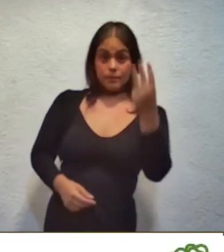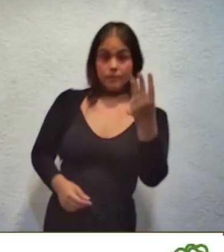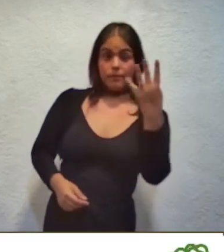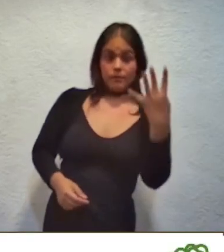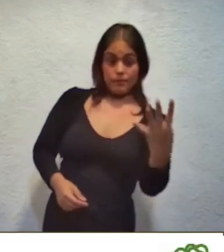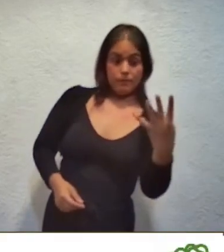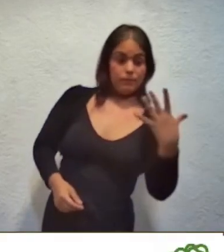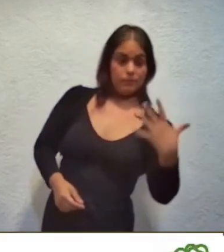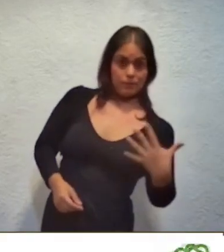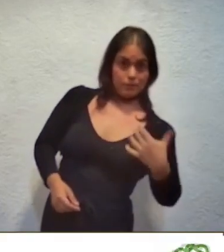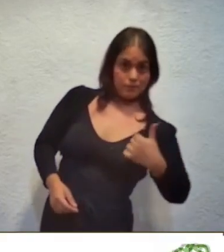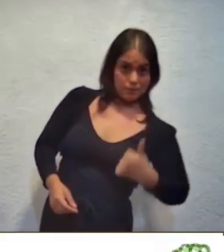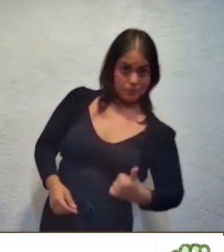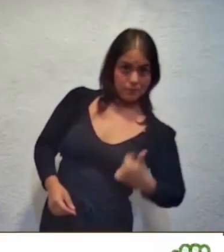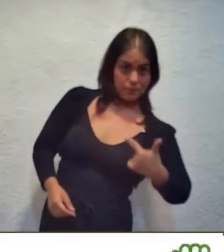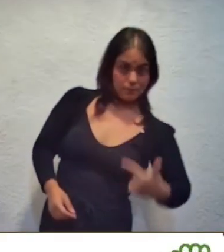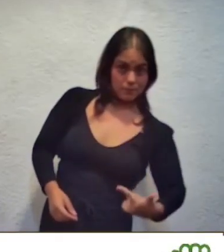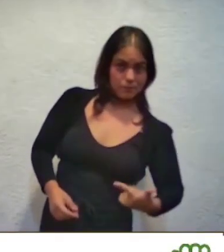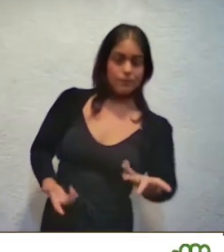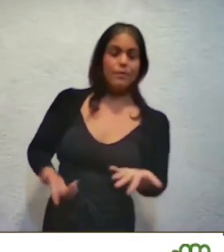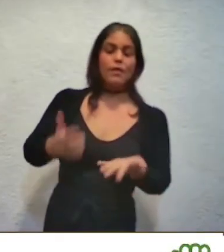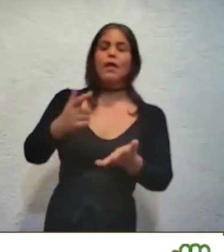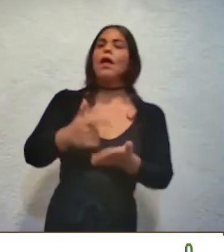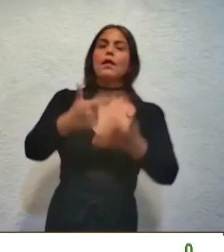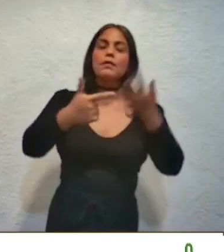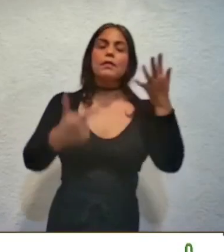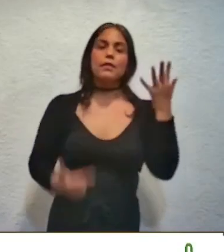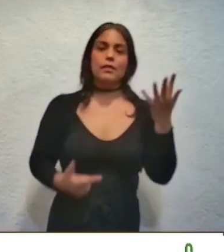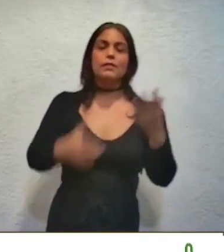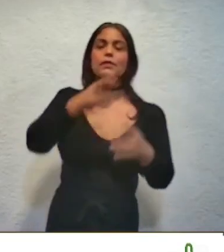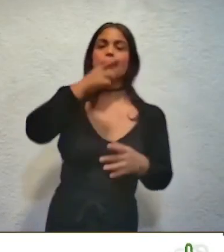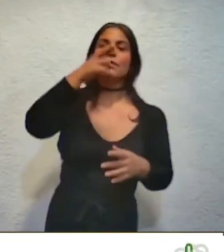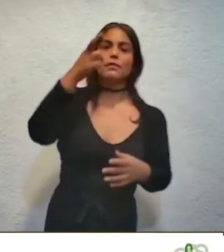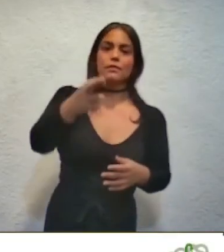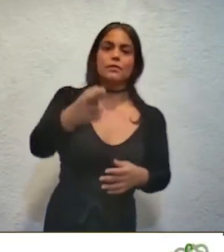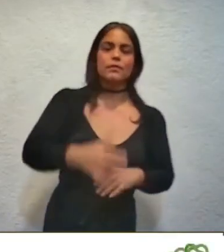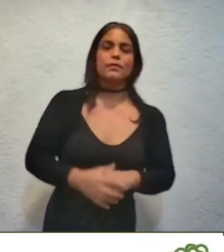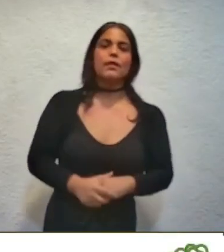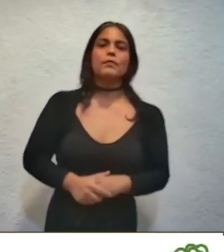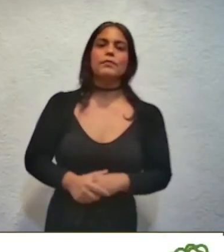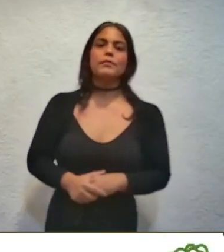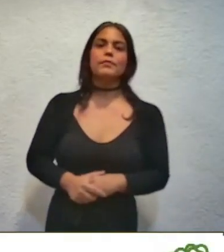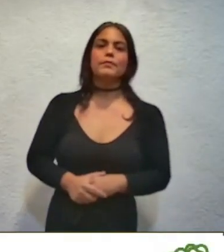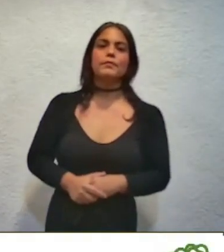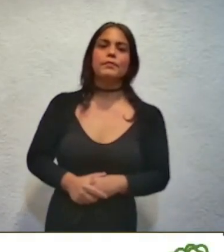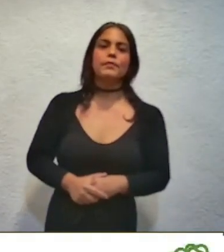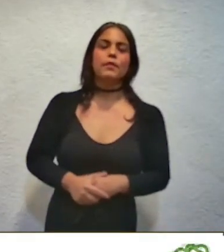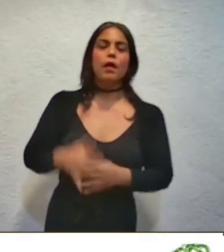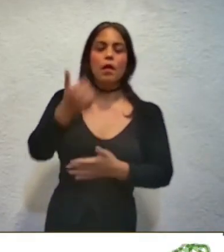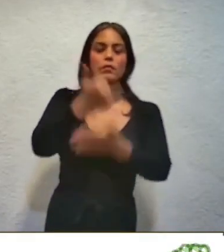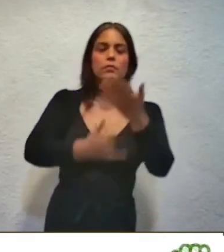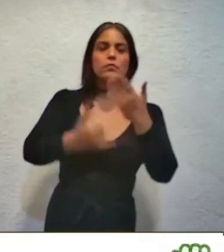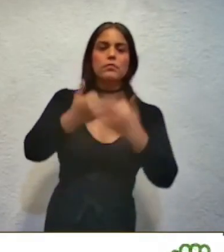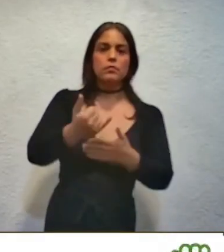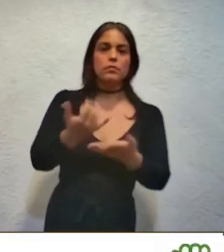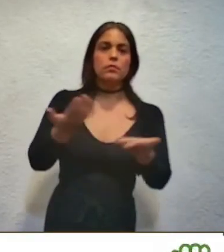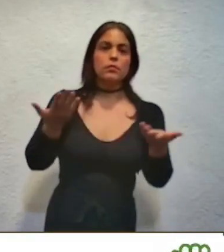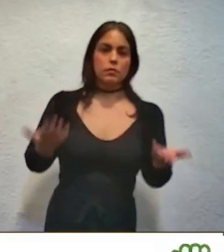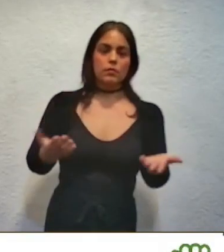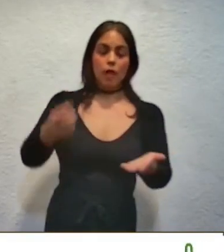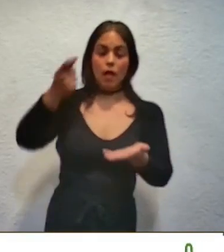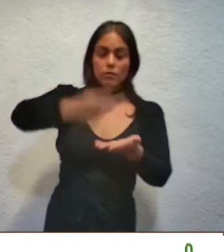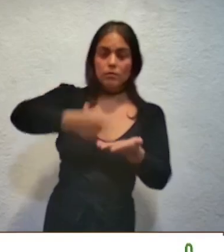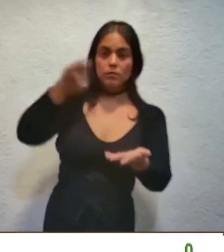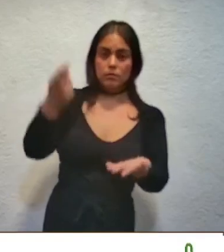quinto, sexto y séptimo listados para analizar y resolver en la presente sesión, se tratan de los proyectos de sentencias relativos a las